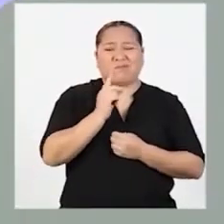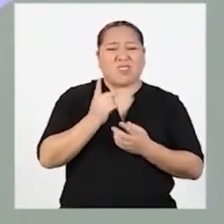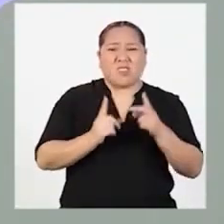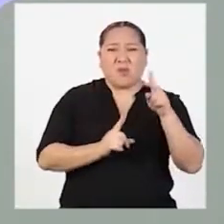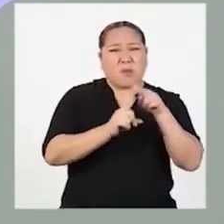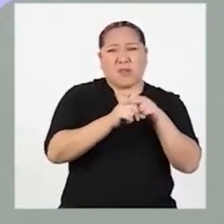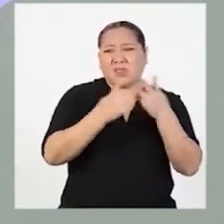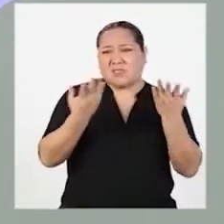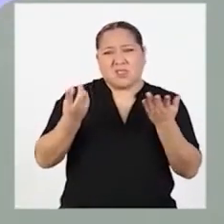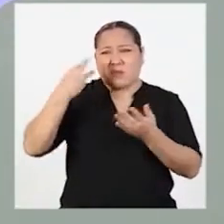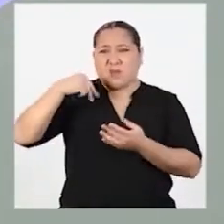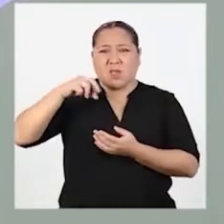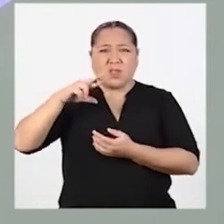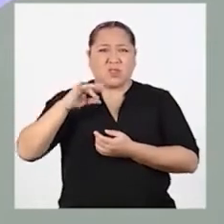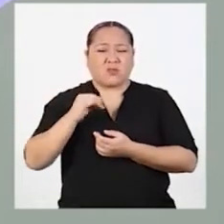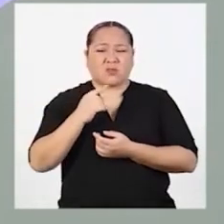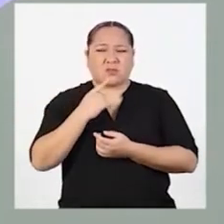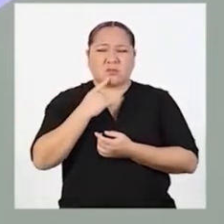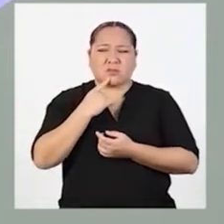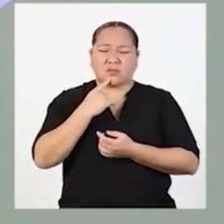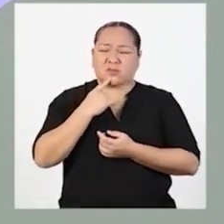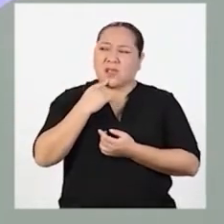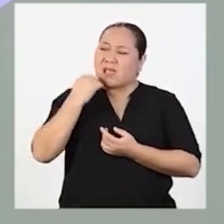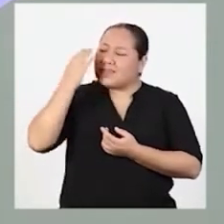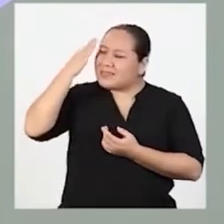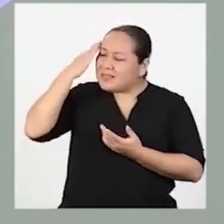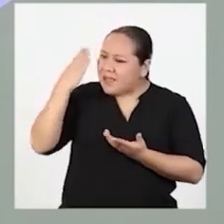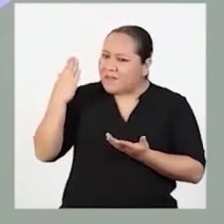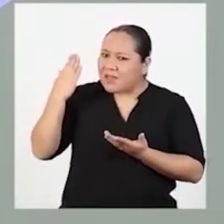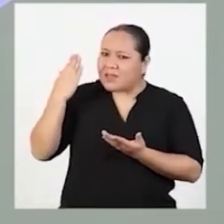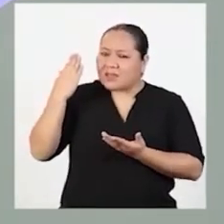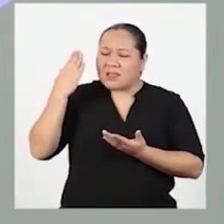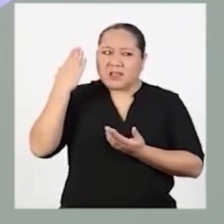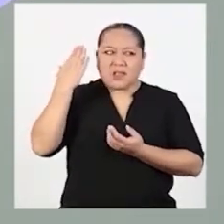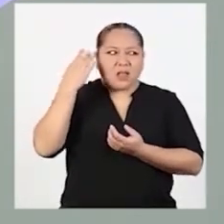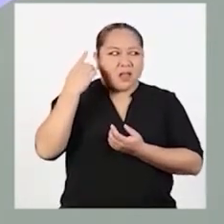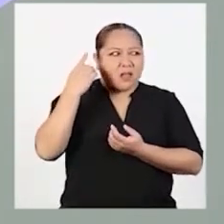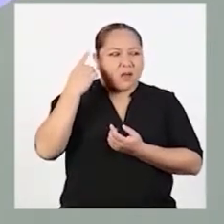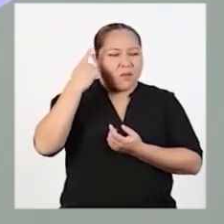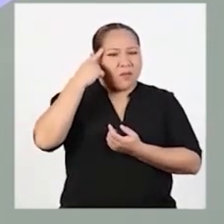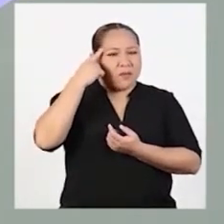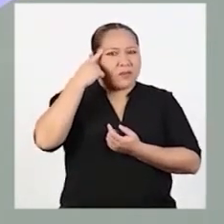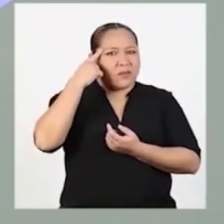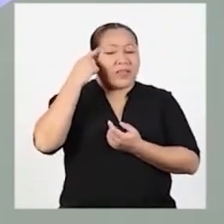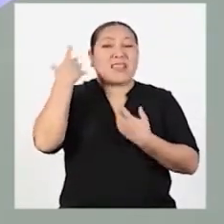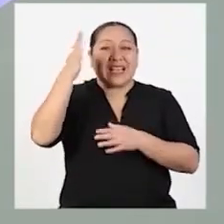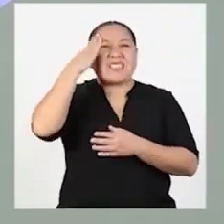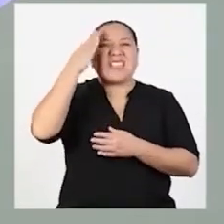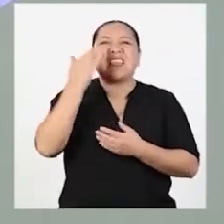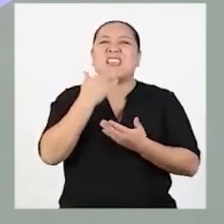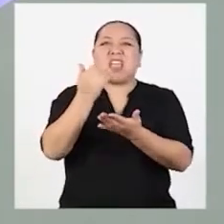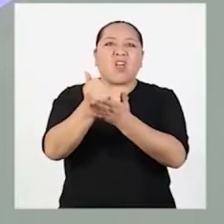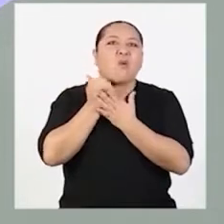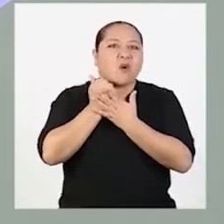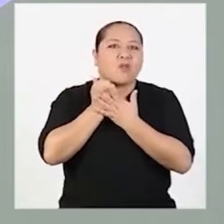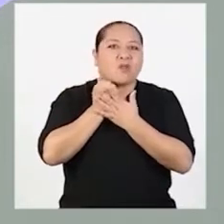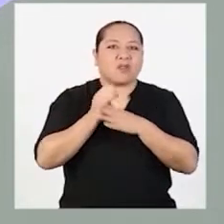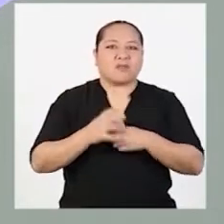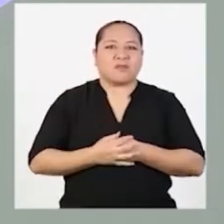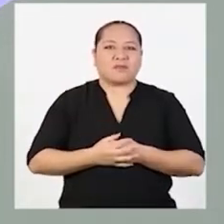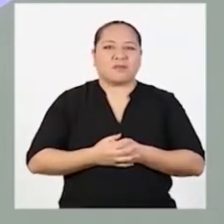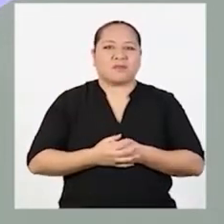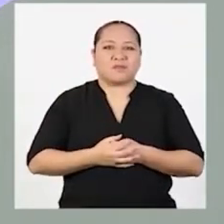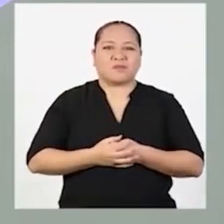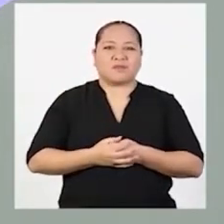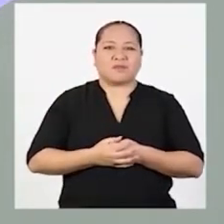Estas situaciones no deberían de darse, Mario. Pero ¿sabes qué? Creo saber quién puede